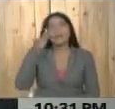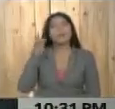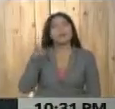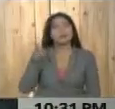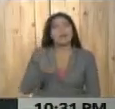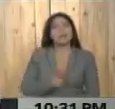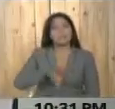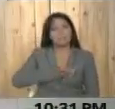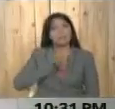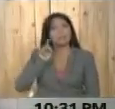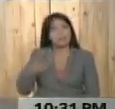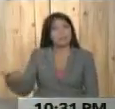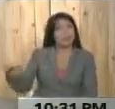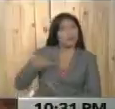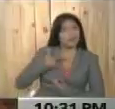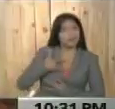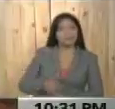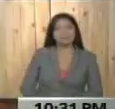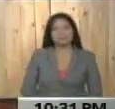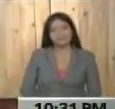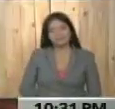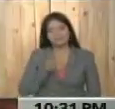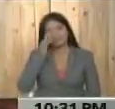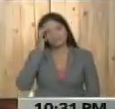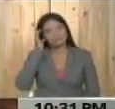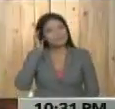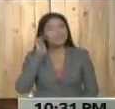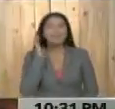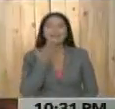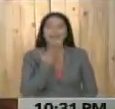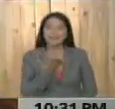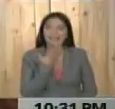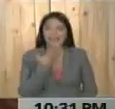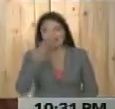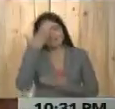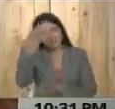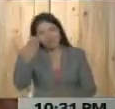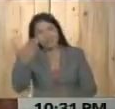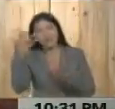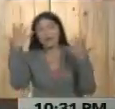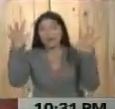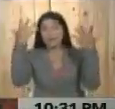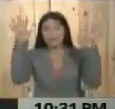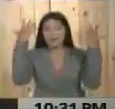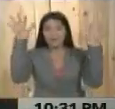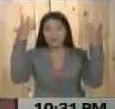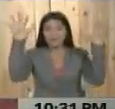quieren mucho también. Bueno, gracias, gracias, saludos, un aplauso.